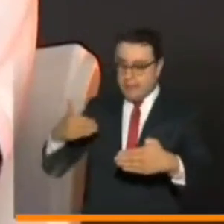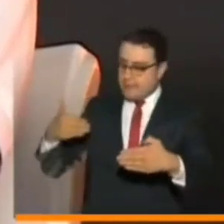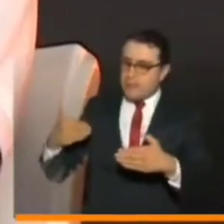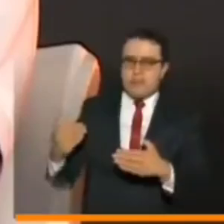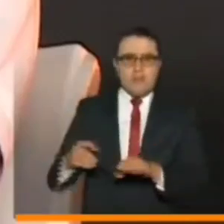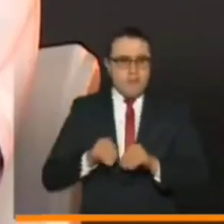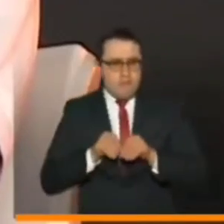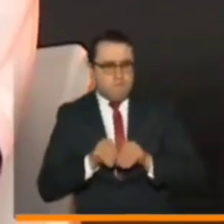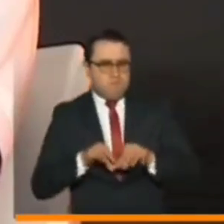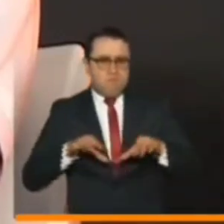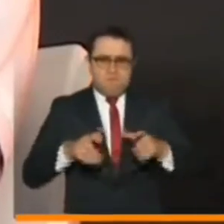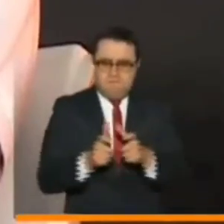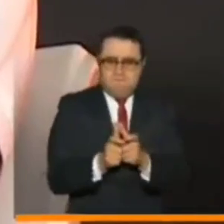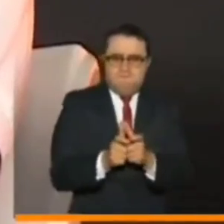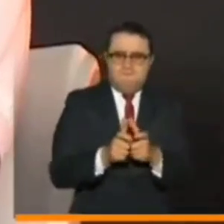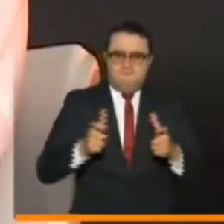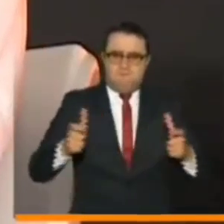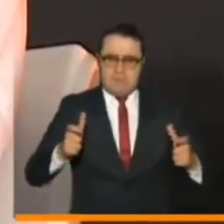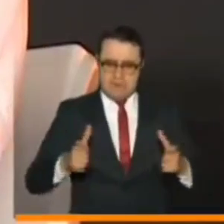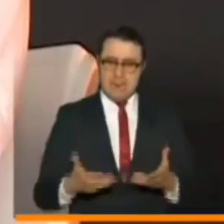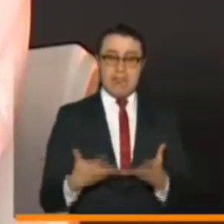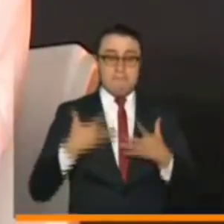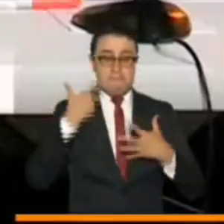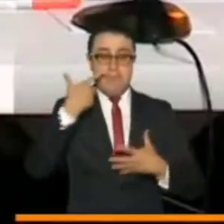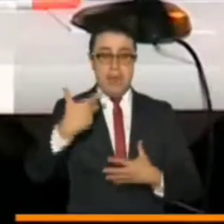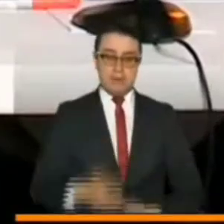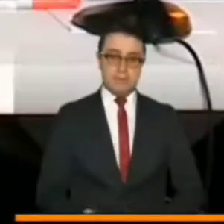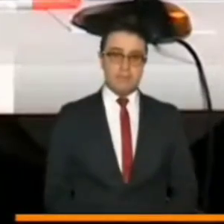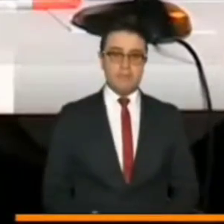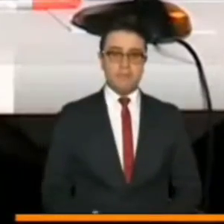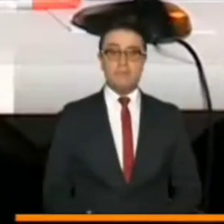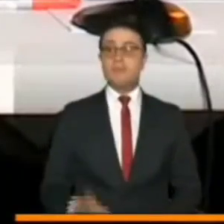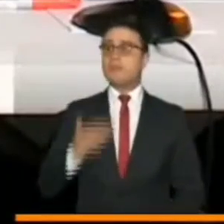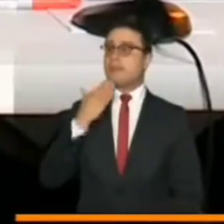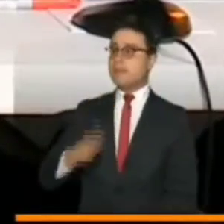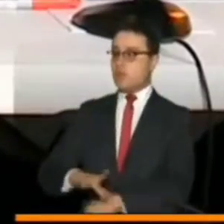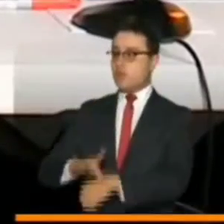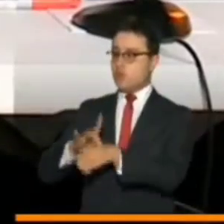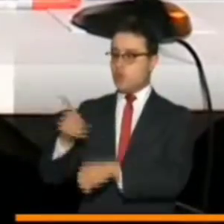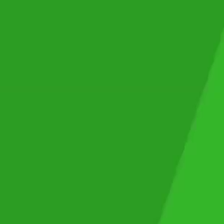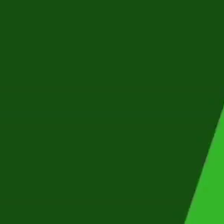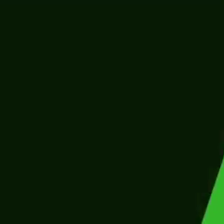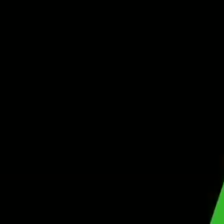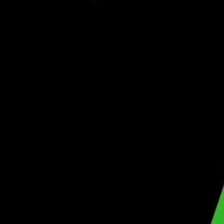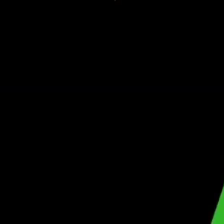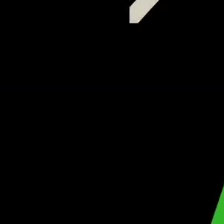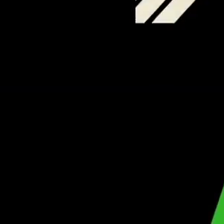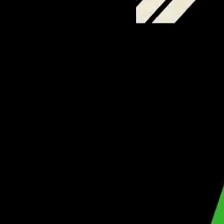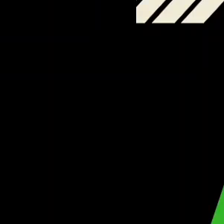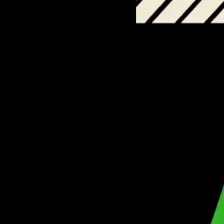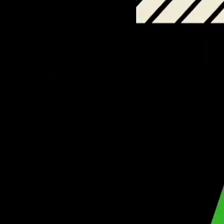unos porcentajes de ejecución bastante grandes. Muchas gracias, doctora Susana Correa. Está con nosotros el gobernador.